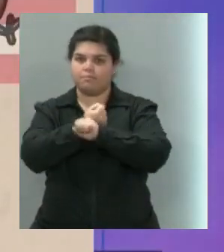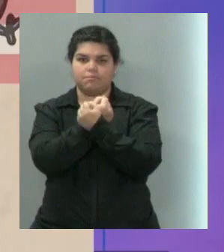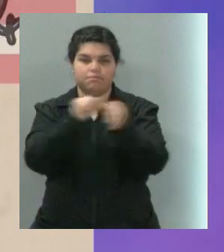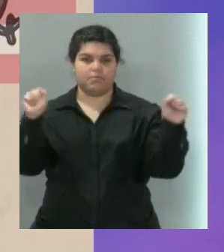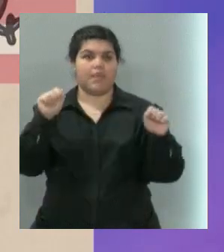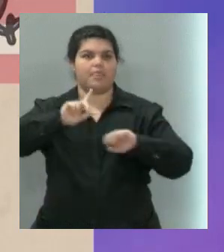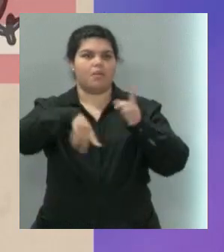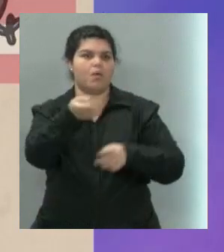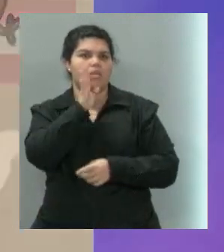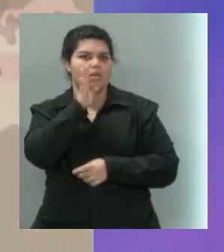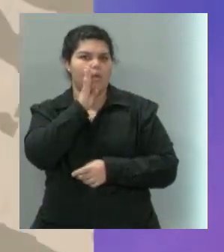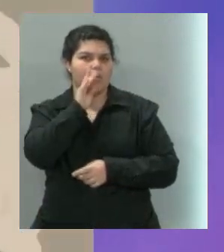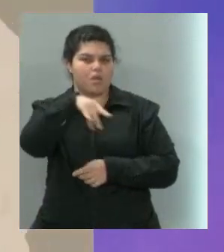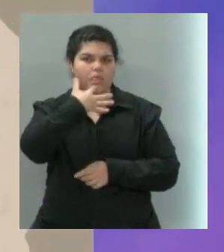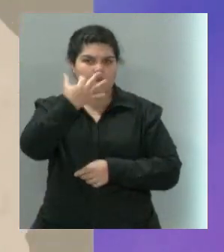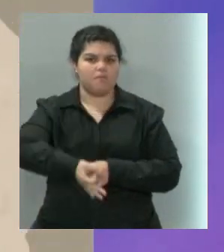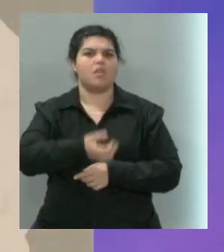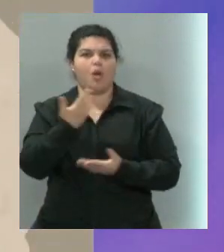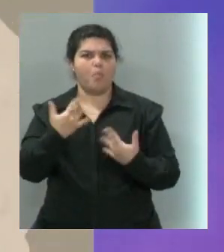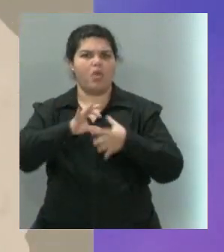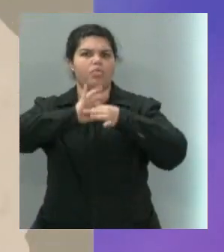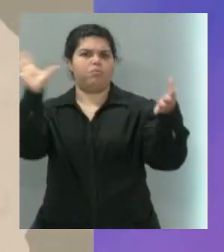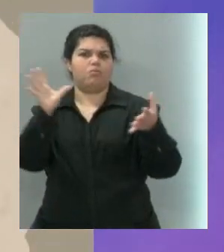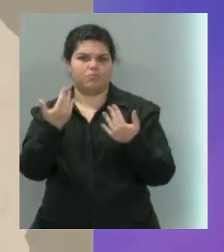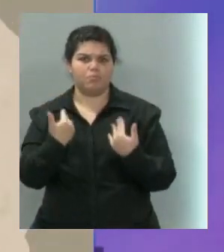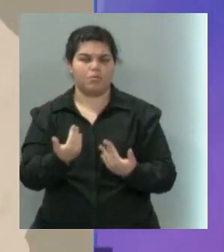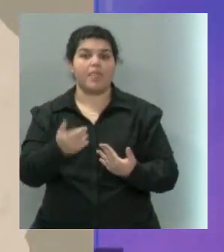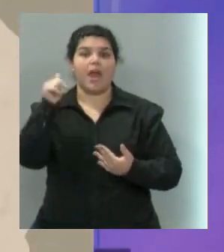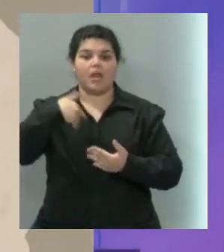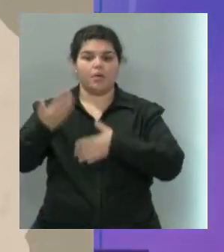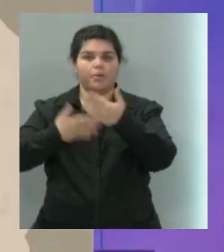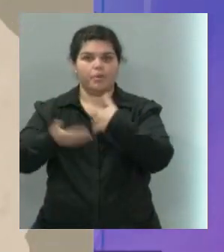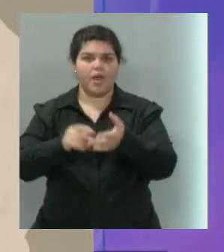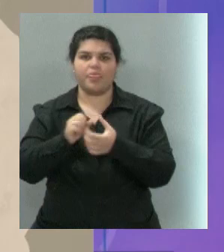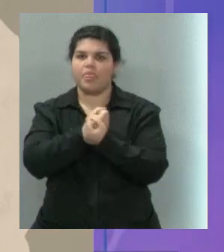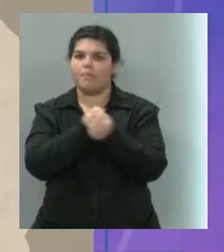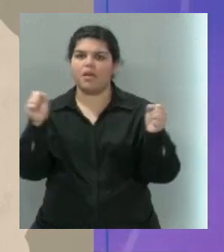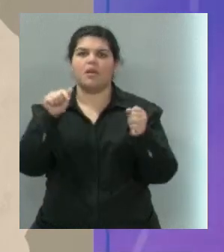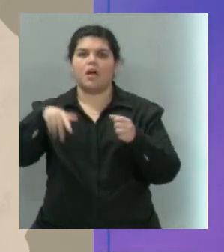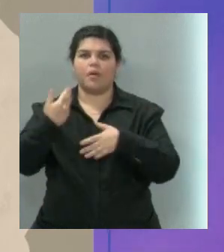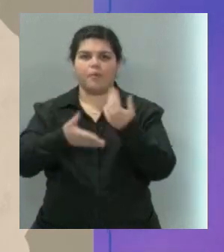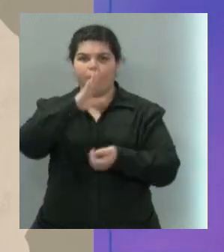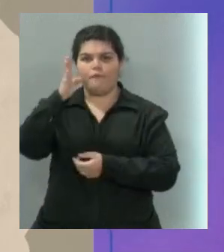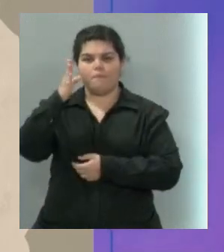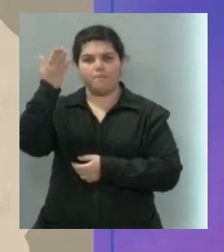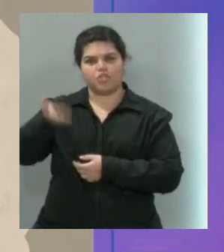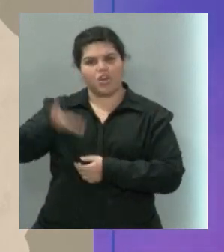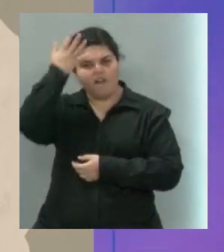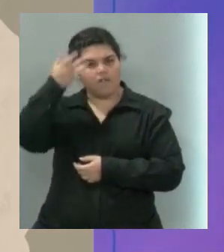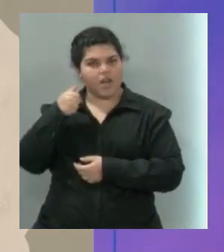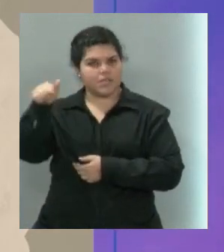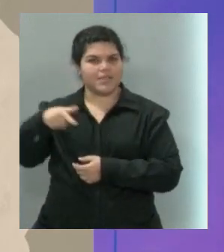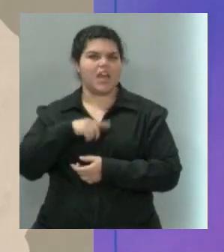autónomos parecían realizables. El hecho que detonó los ánimos independentistas fue obra de otro francés famoso, con acento